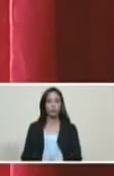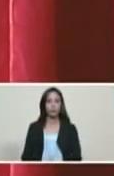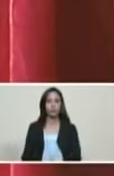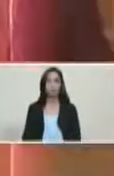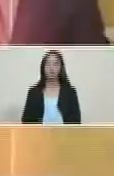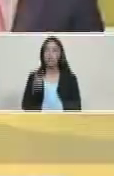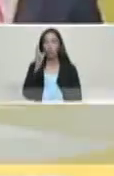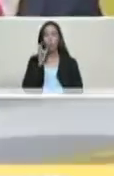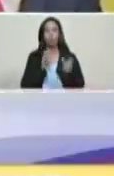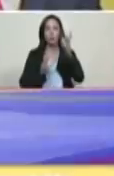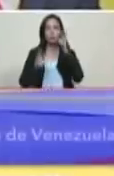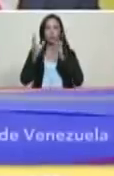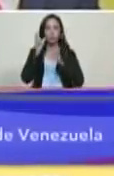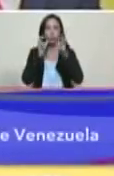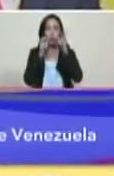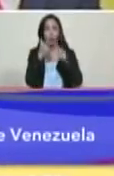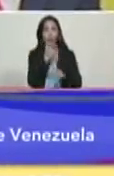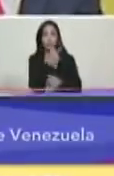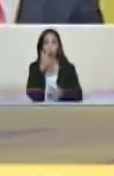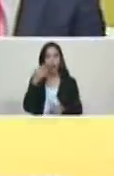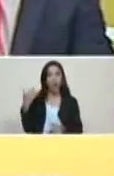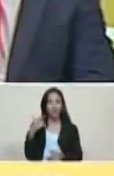escuchándote en tus palabras